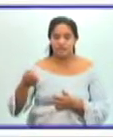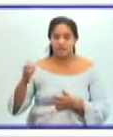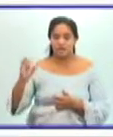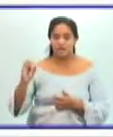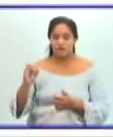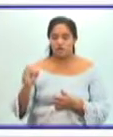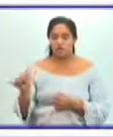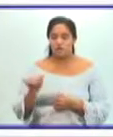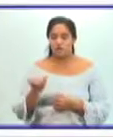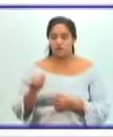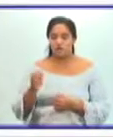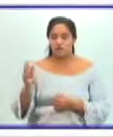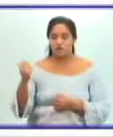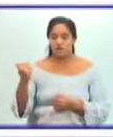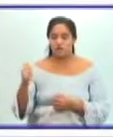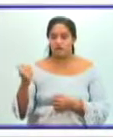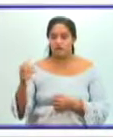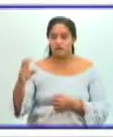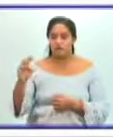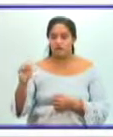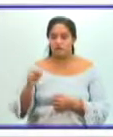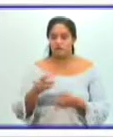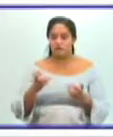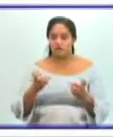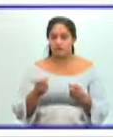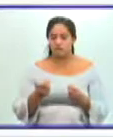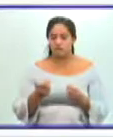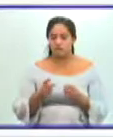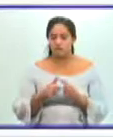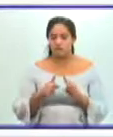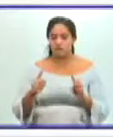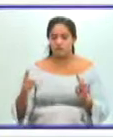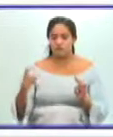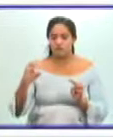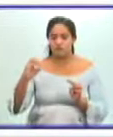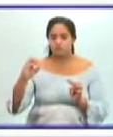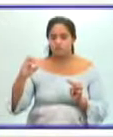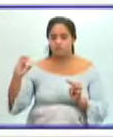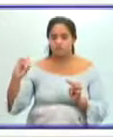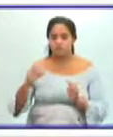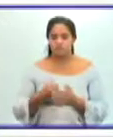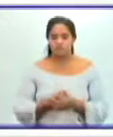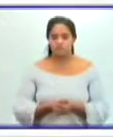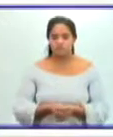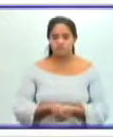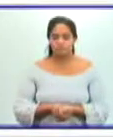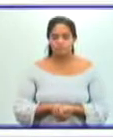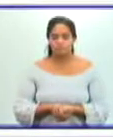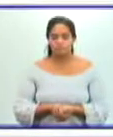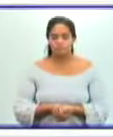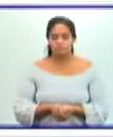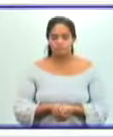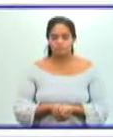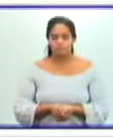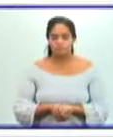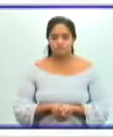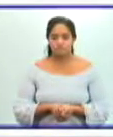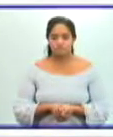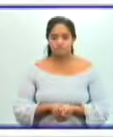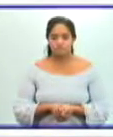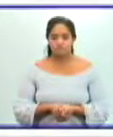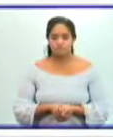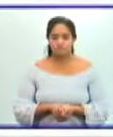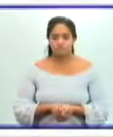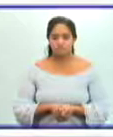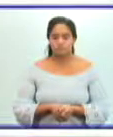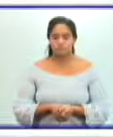centímetros, calcula la distancia del segmento O'O'. ¿Y cuál es la figura? Aquí la tienes. Te invito ahora a